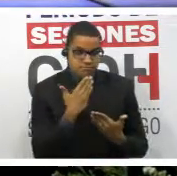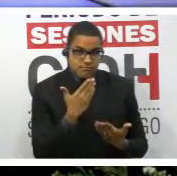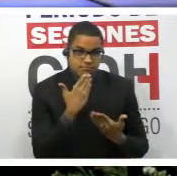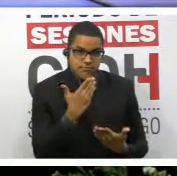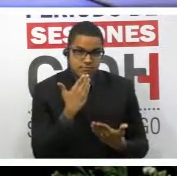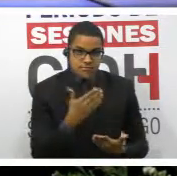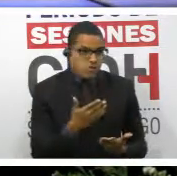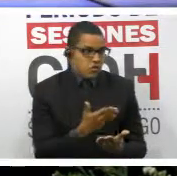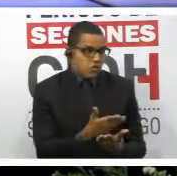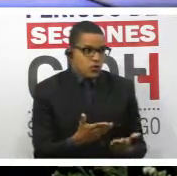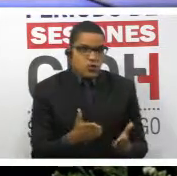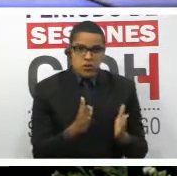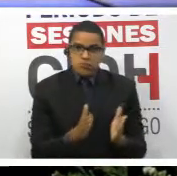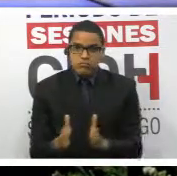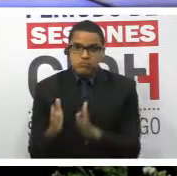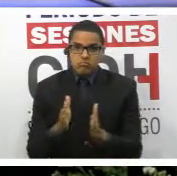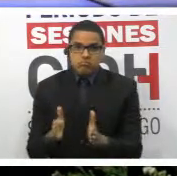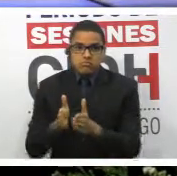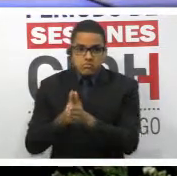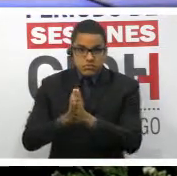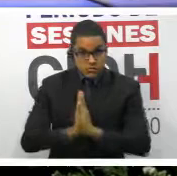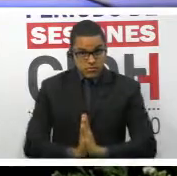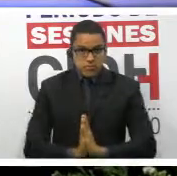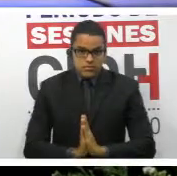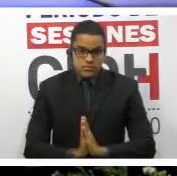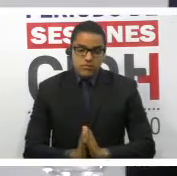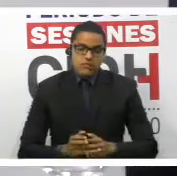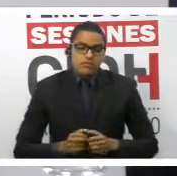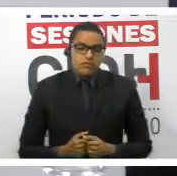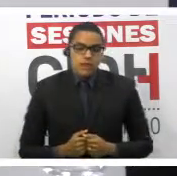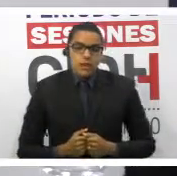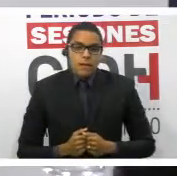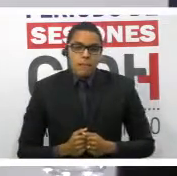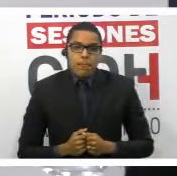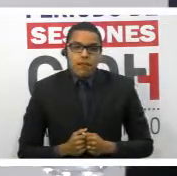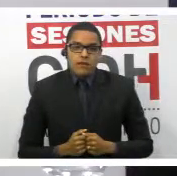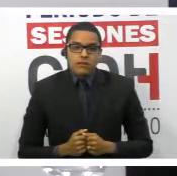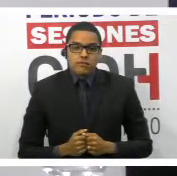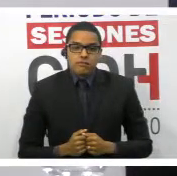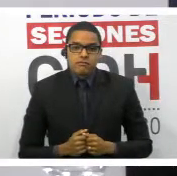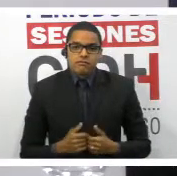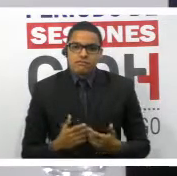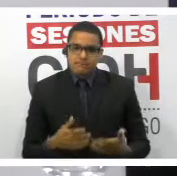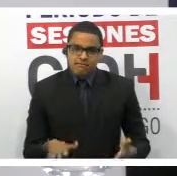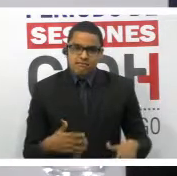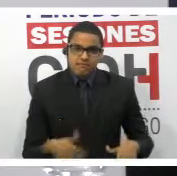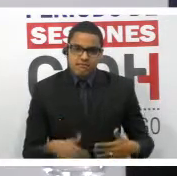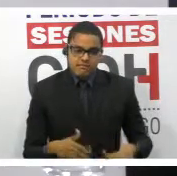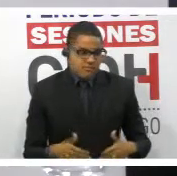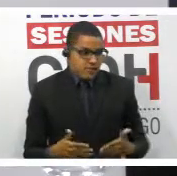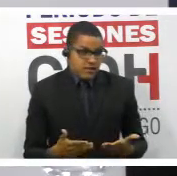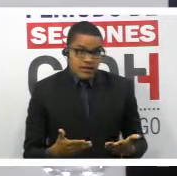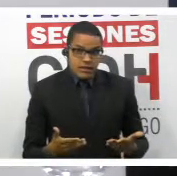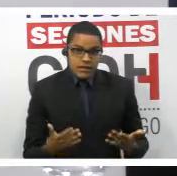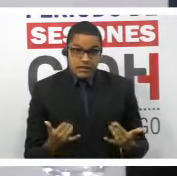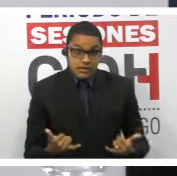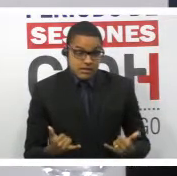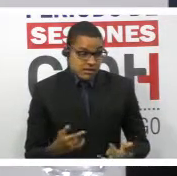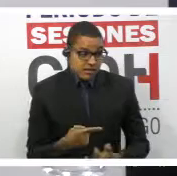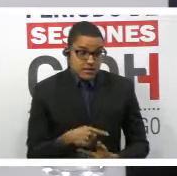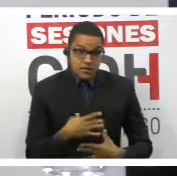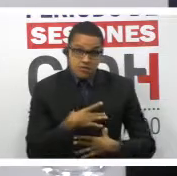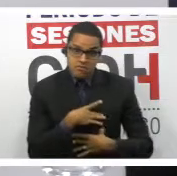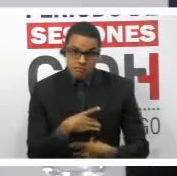esta audiencia por hacernos estas presentaciones tan interesantes muy oportunas para